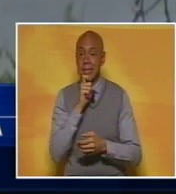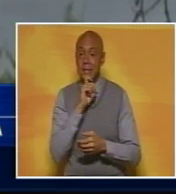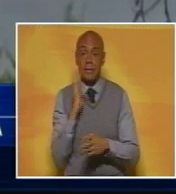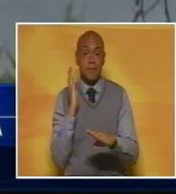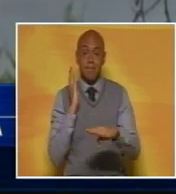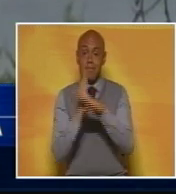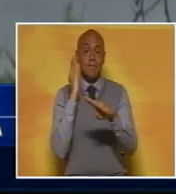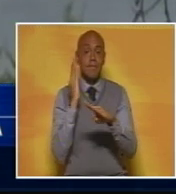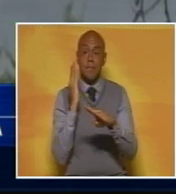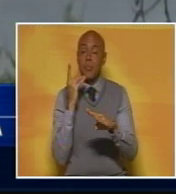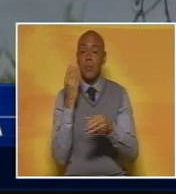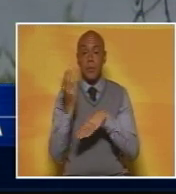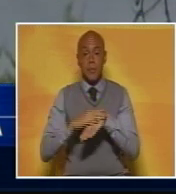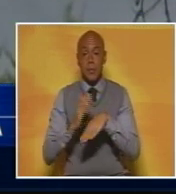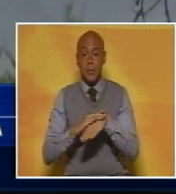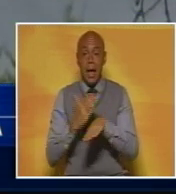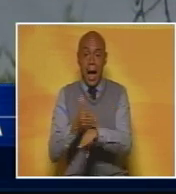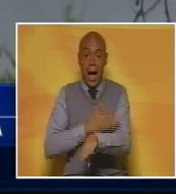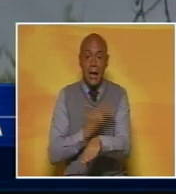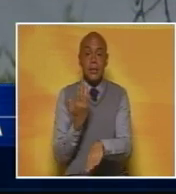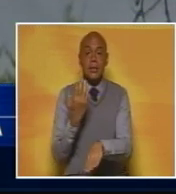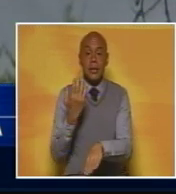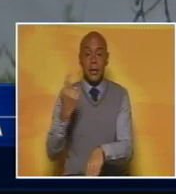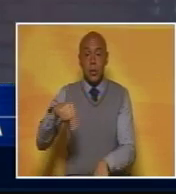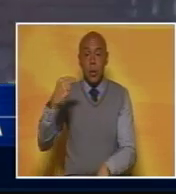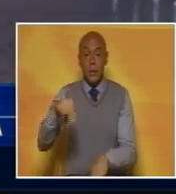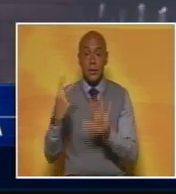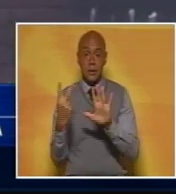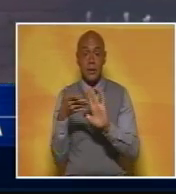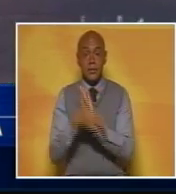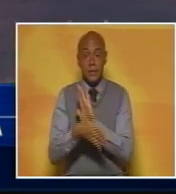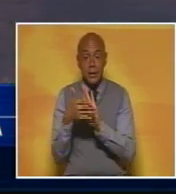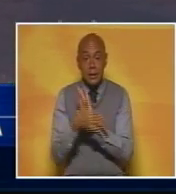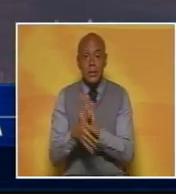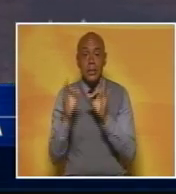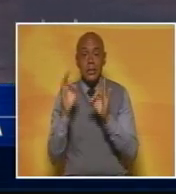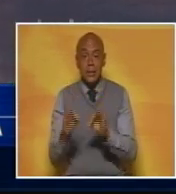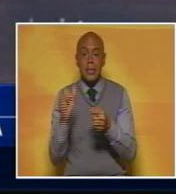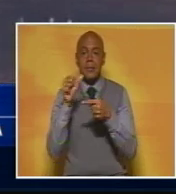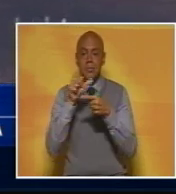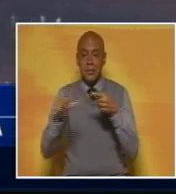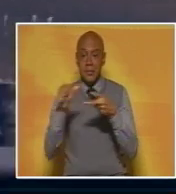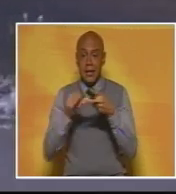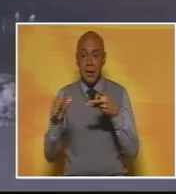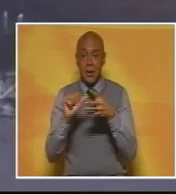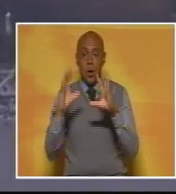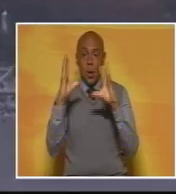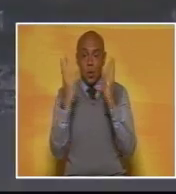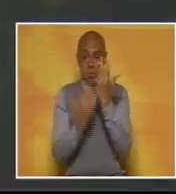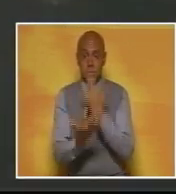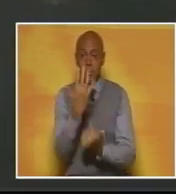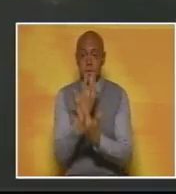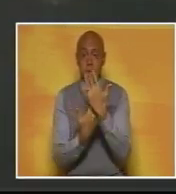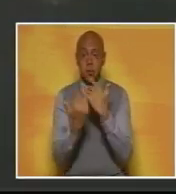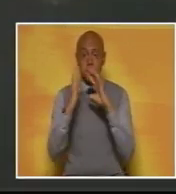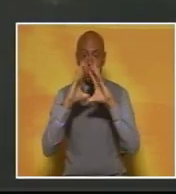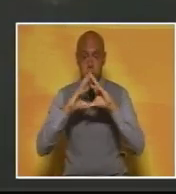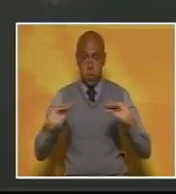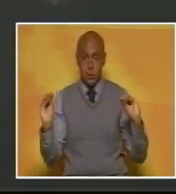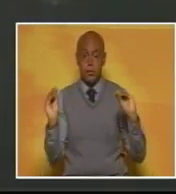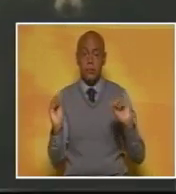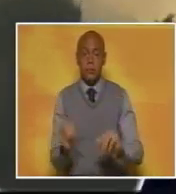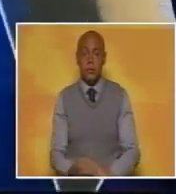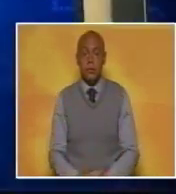de las llamas antes del 7 de noviembre y destacaron que los fuegos tardarán semanas en extinguirse por completo.